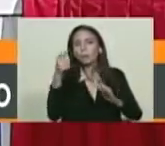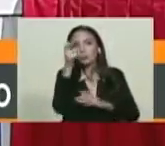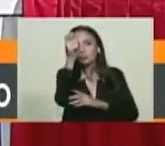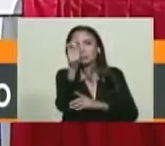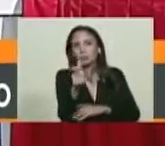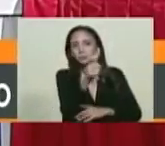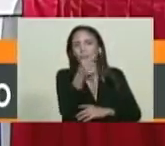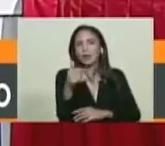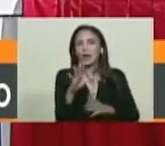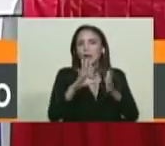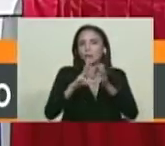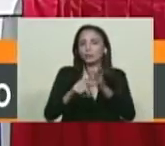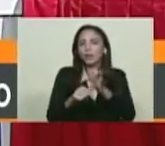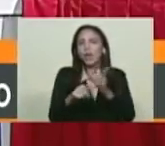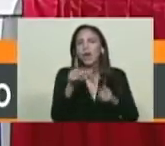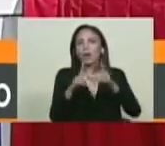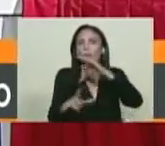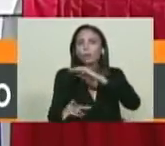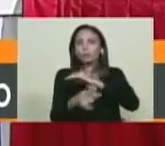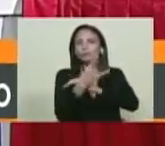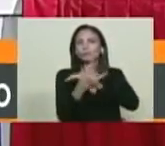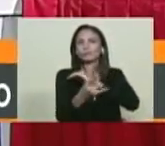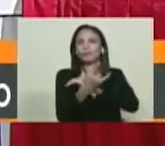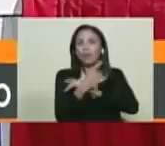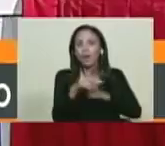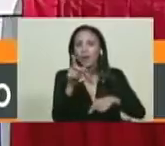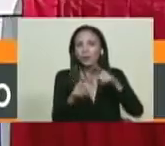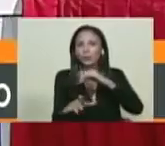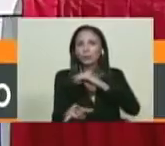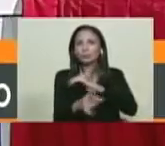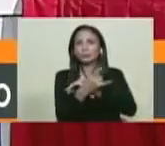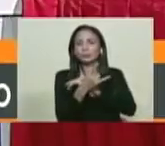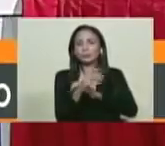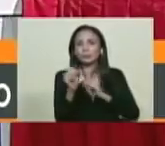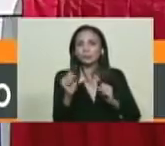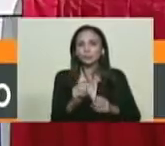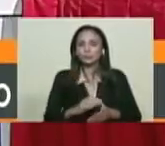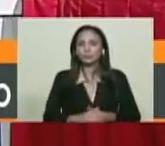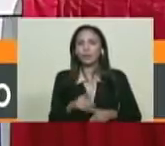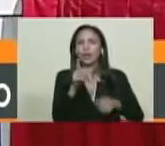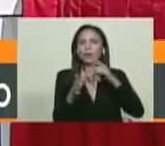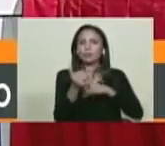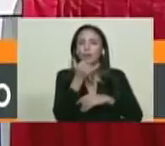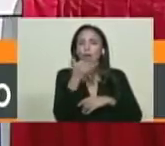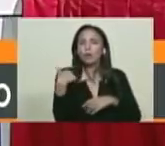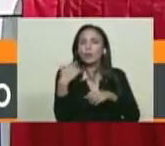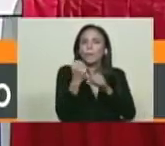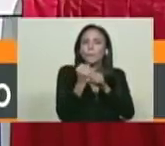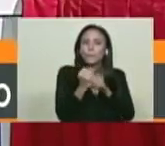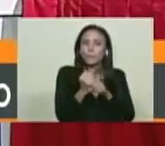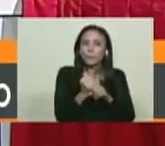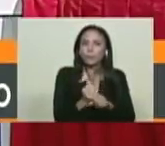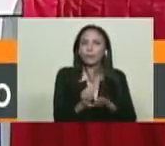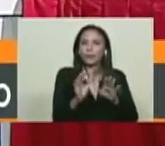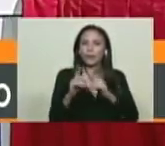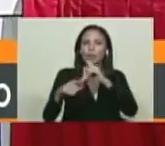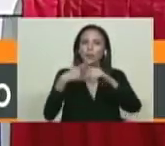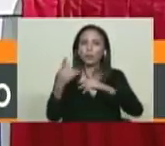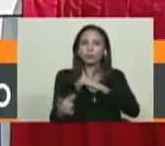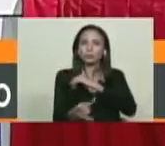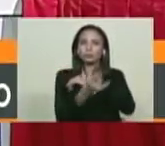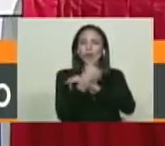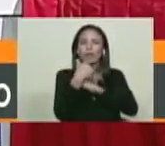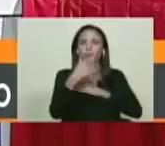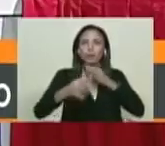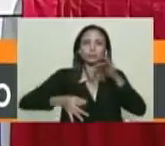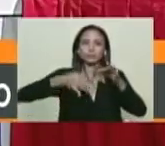como candidatos a traidores por ahí, compadre, comadre. Solamente estoy esperando que se lancen al farallón de la traición para decir toda